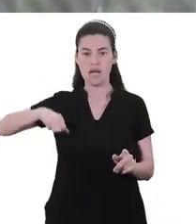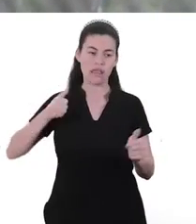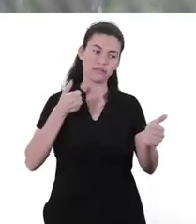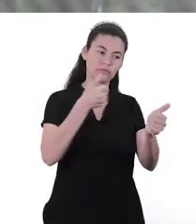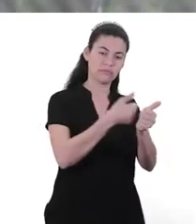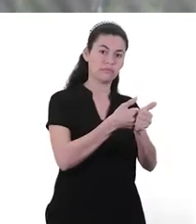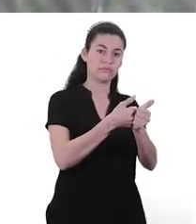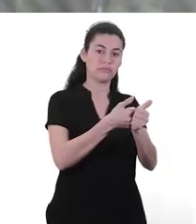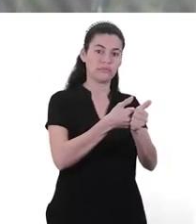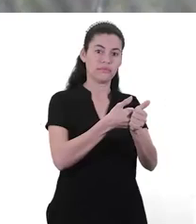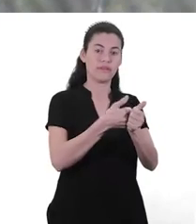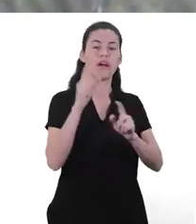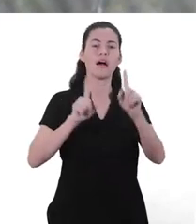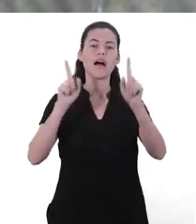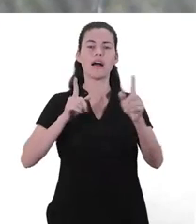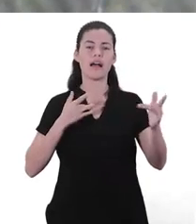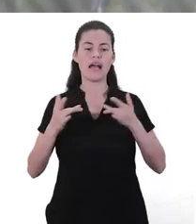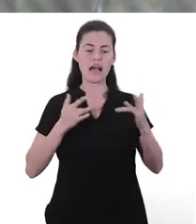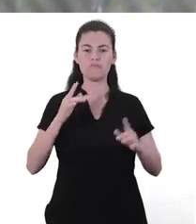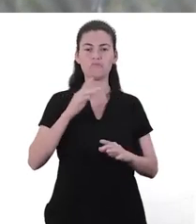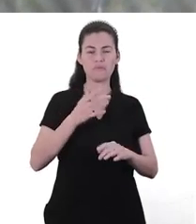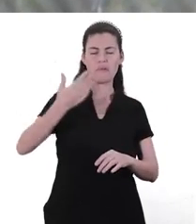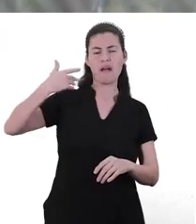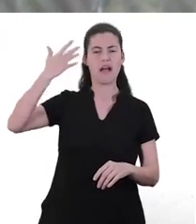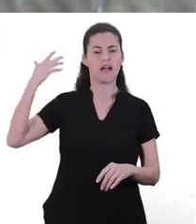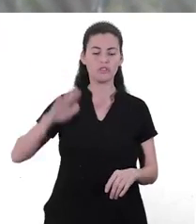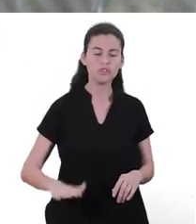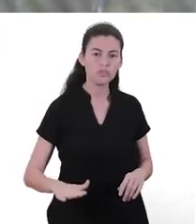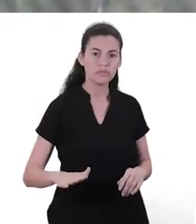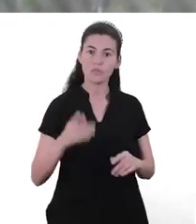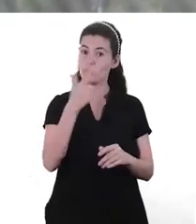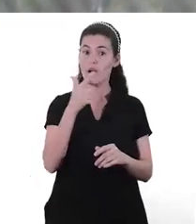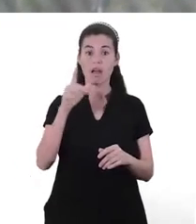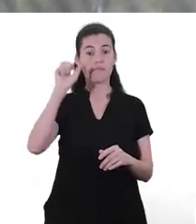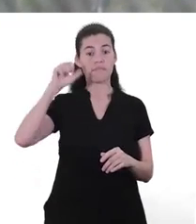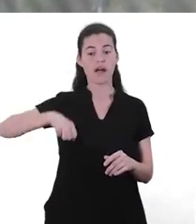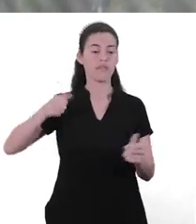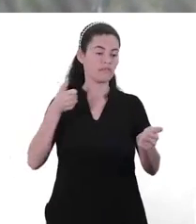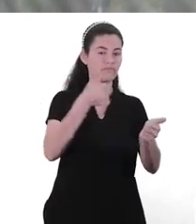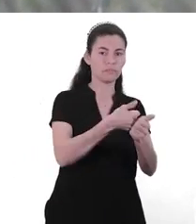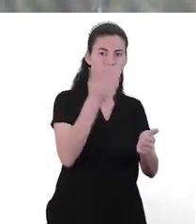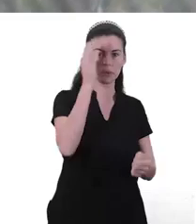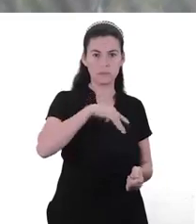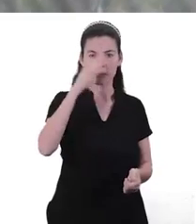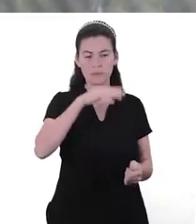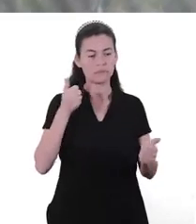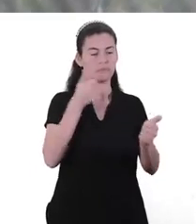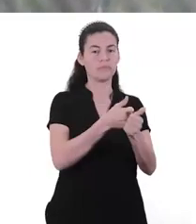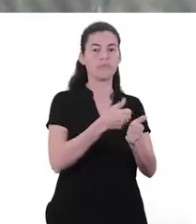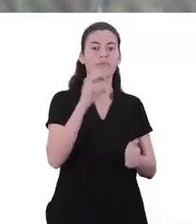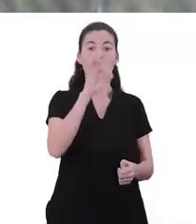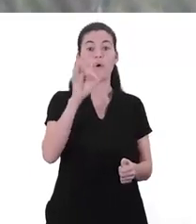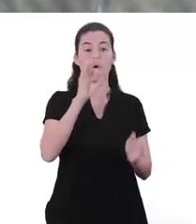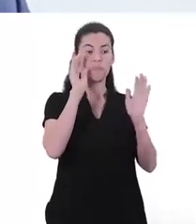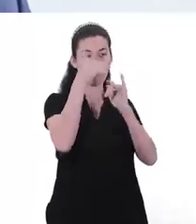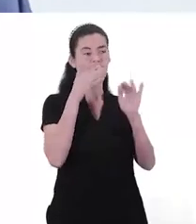muchos artistas dicen que de chiquititos, ¿verdad? De chicos, no tuvieron ese acompañamiento de parte de los papás. O hacían luego arte a